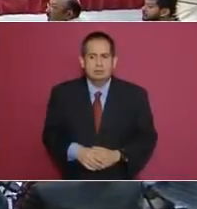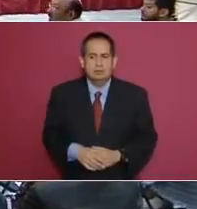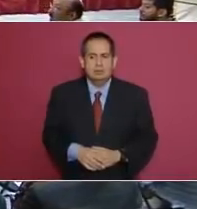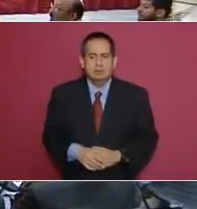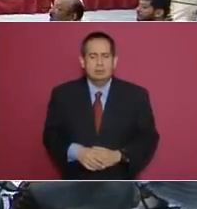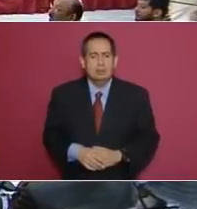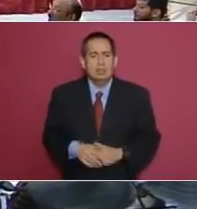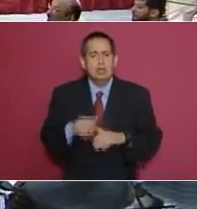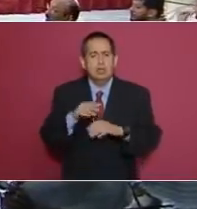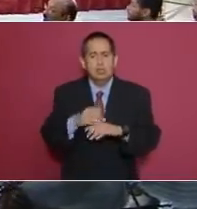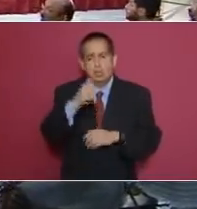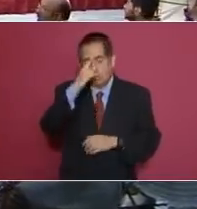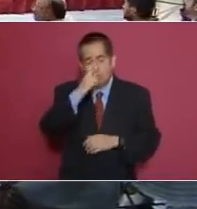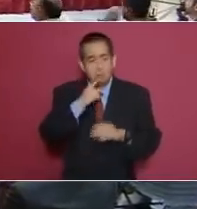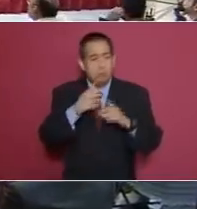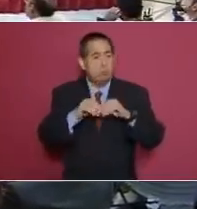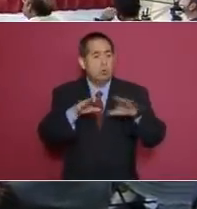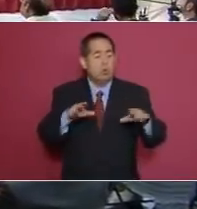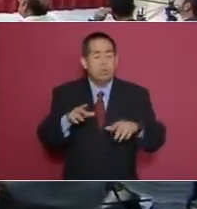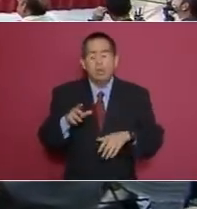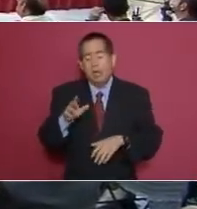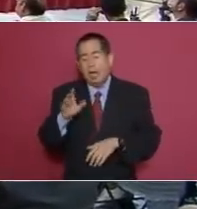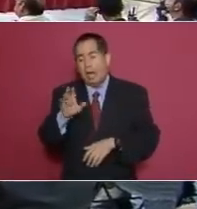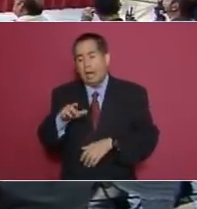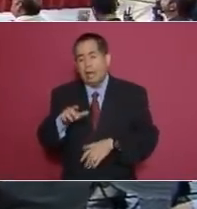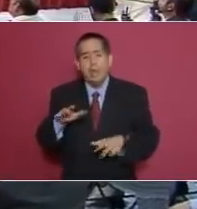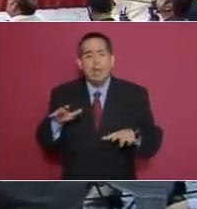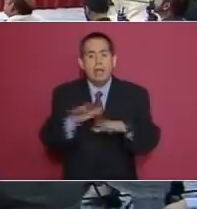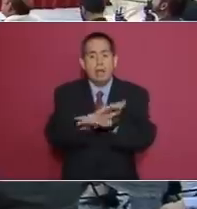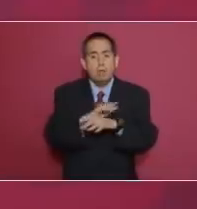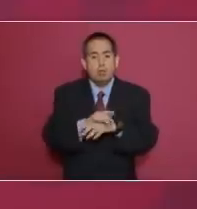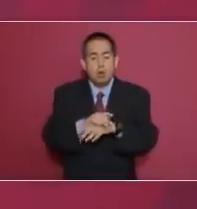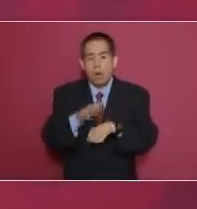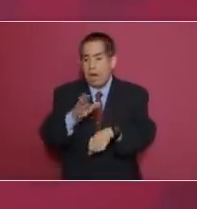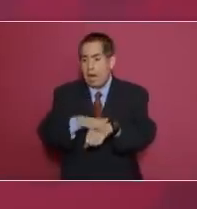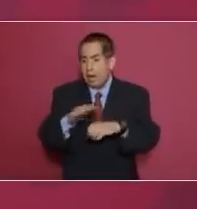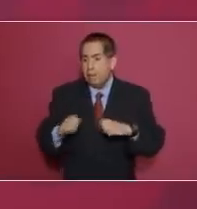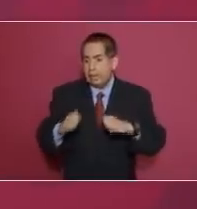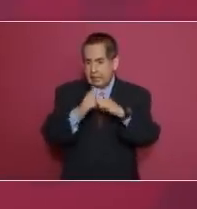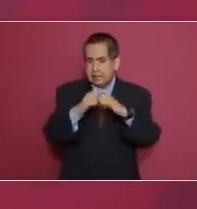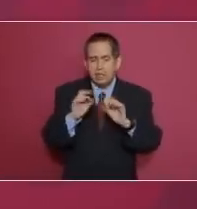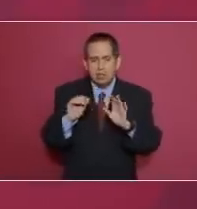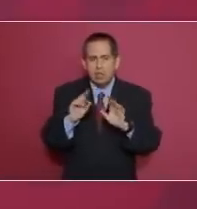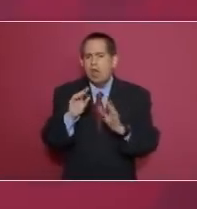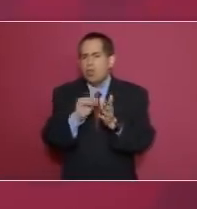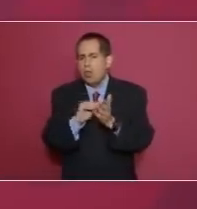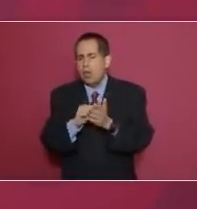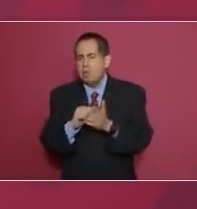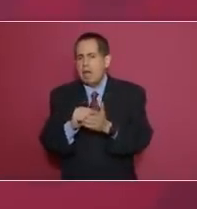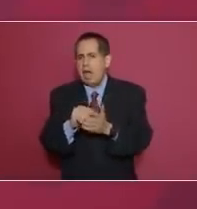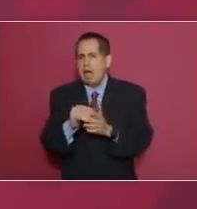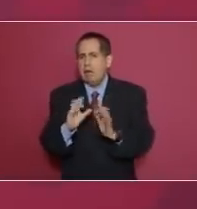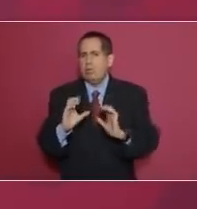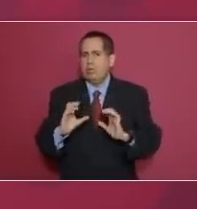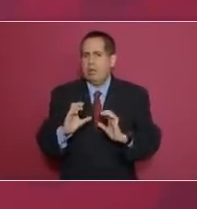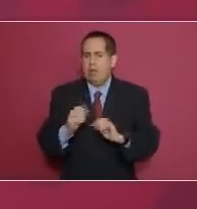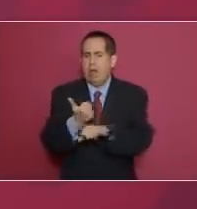Un mensaje sobre la situación de Popocatépetl. Cambió la fase, pero sigue siendo